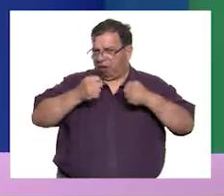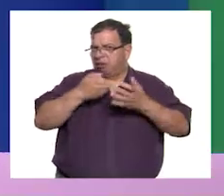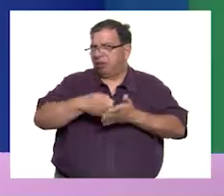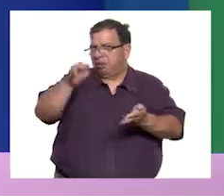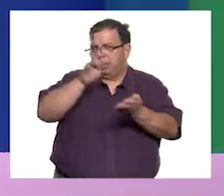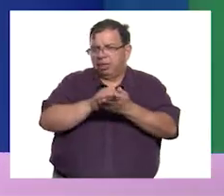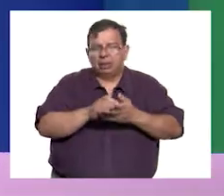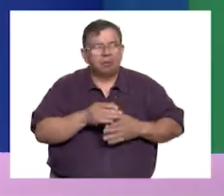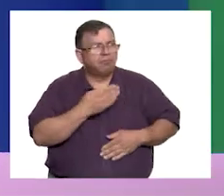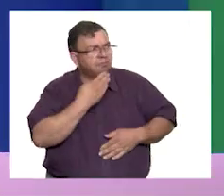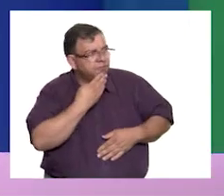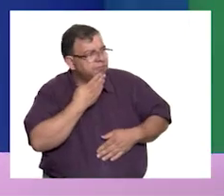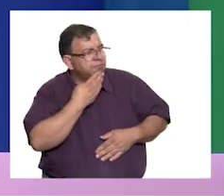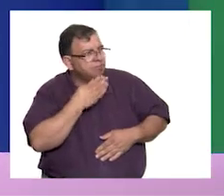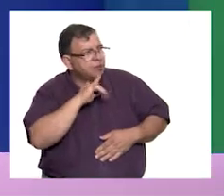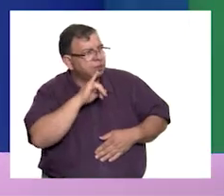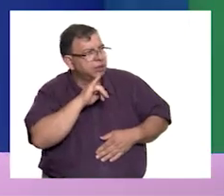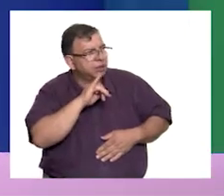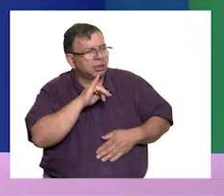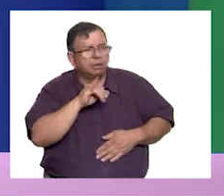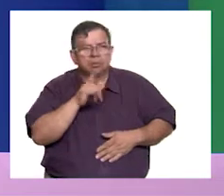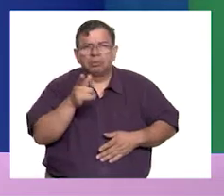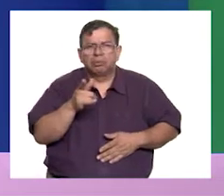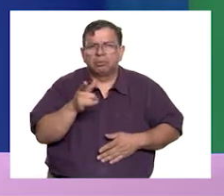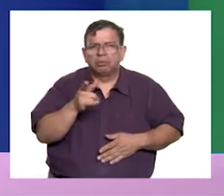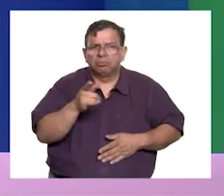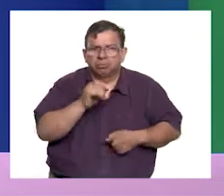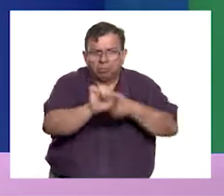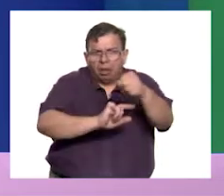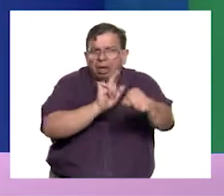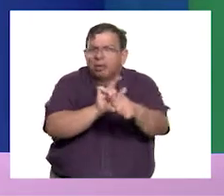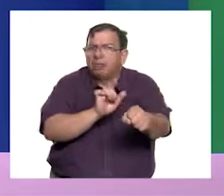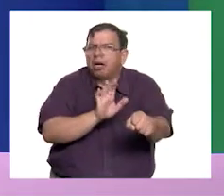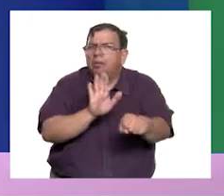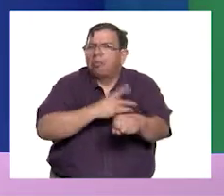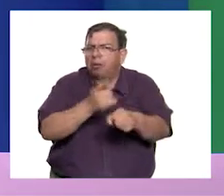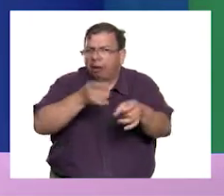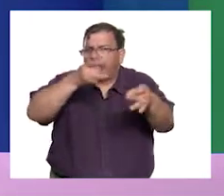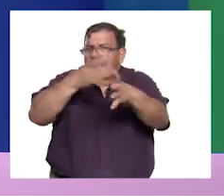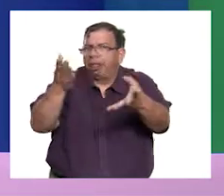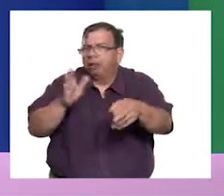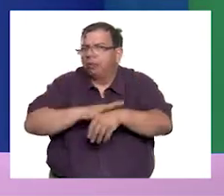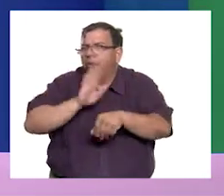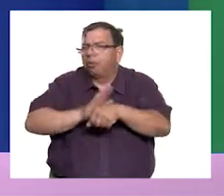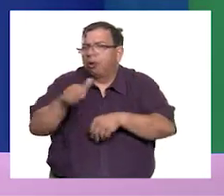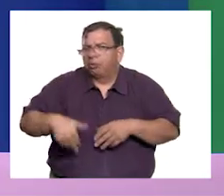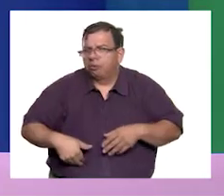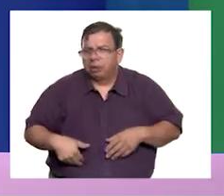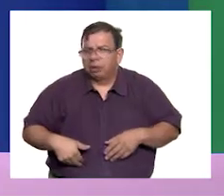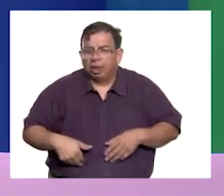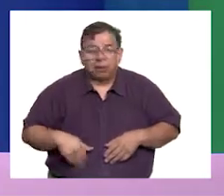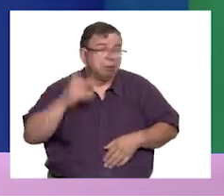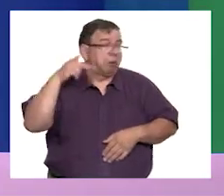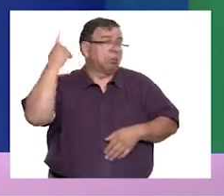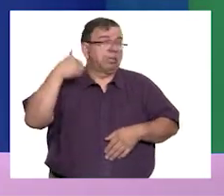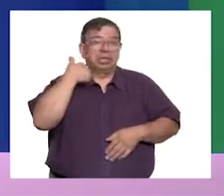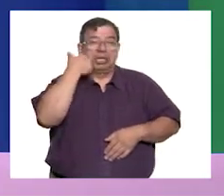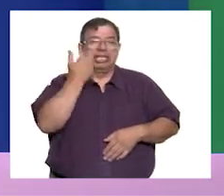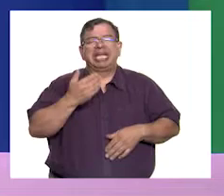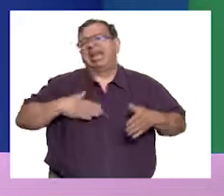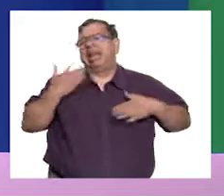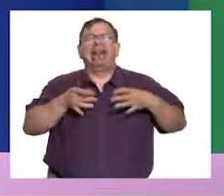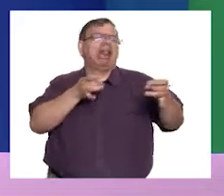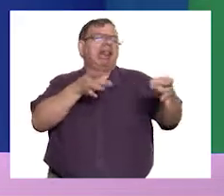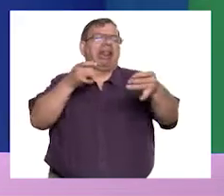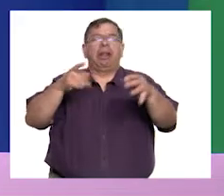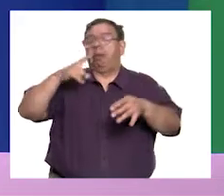¿no? Sí. Uy, pero ¿qué culpa tienen los animalitos del bosque? Solamente porque el príncipe quiera